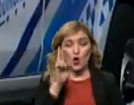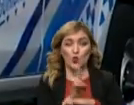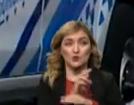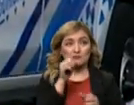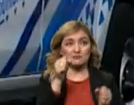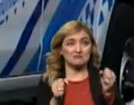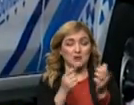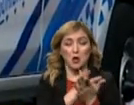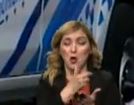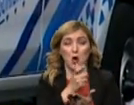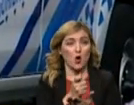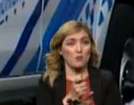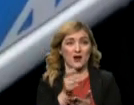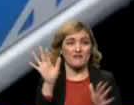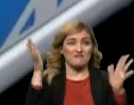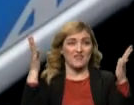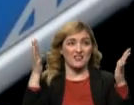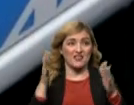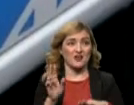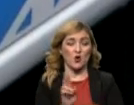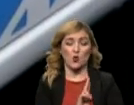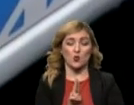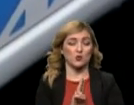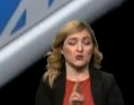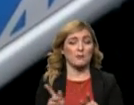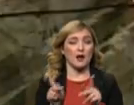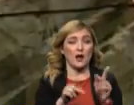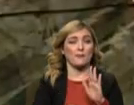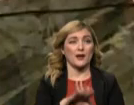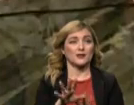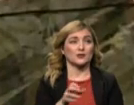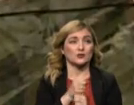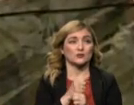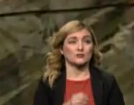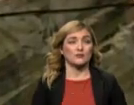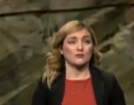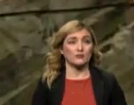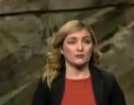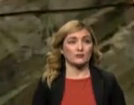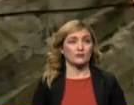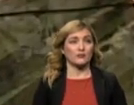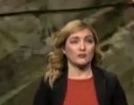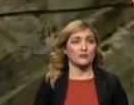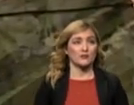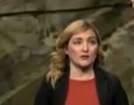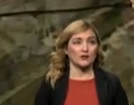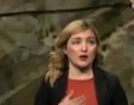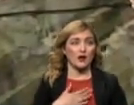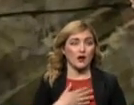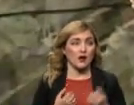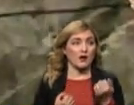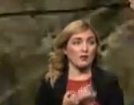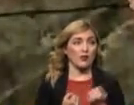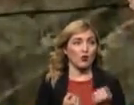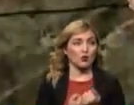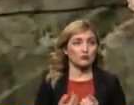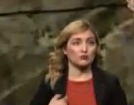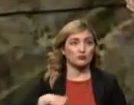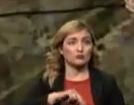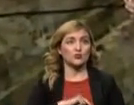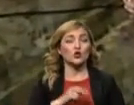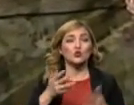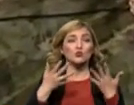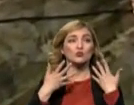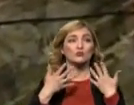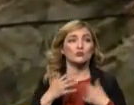los vehículos comprados por el Cabildo para el plan Más Seguridad. General, cuente con nosotros también. Para